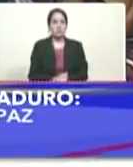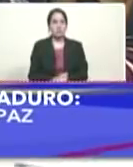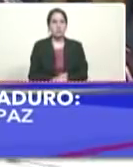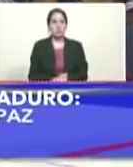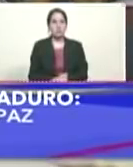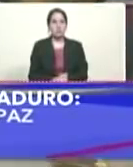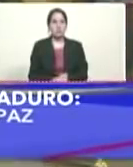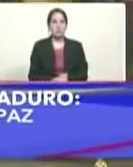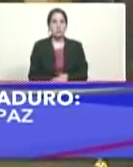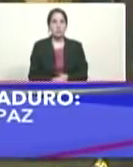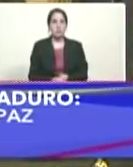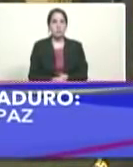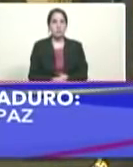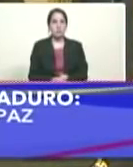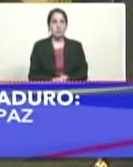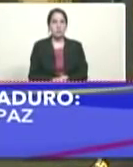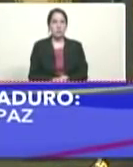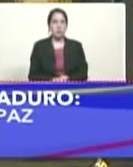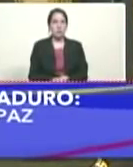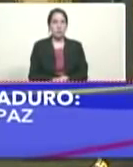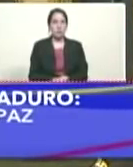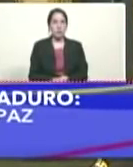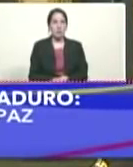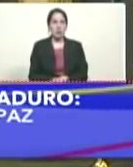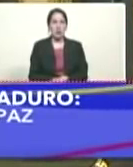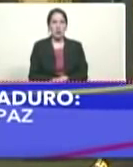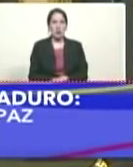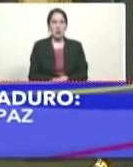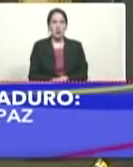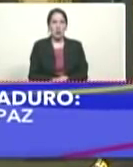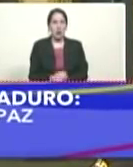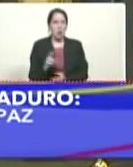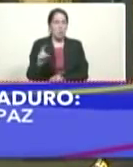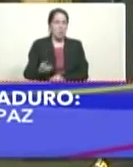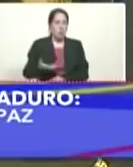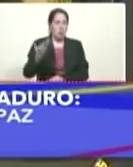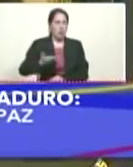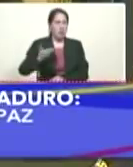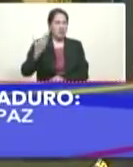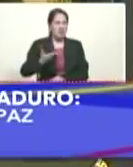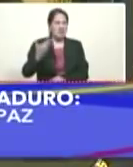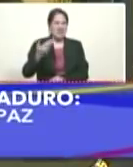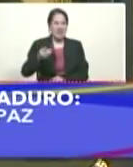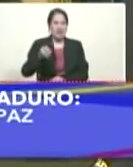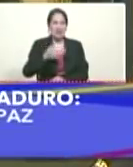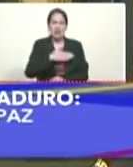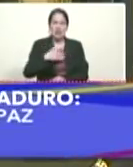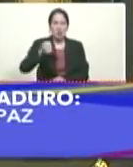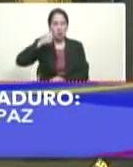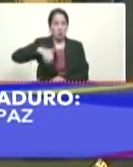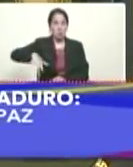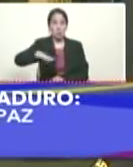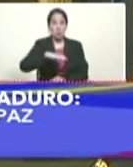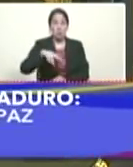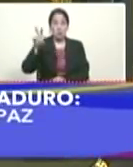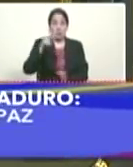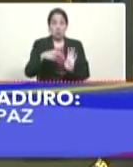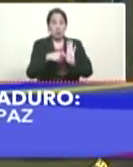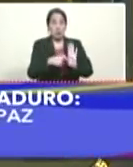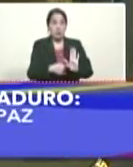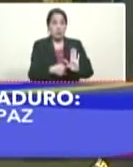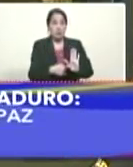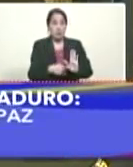así que el gran protagonista en primer lugar fue el pueblo de venezuela y yo quiero si tenemos la posibilidad que ustedes vean y